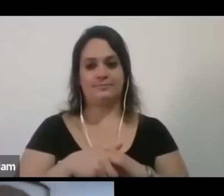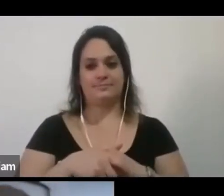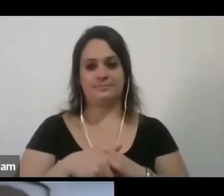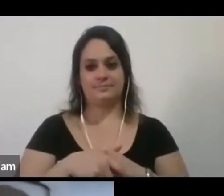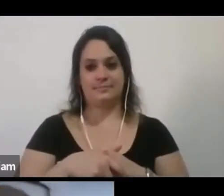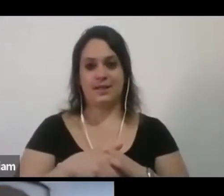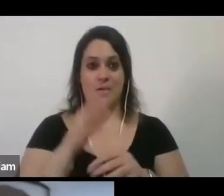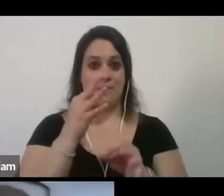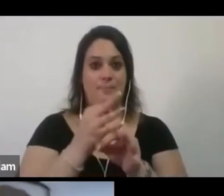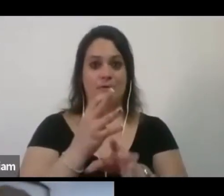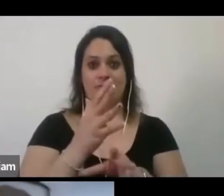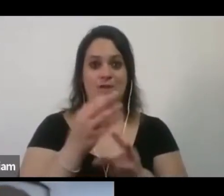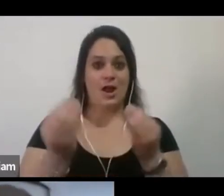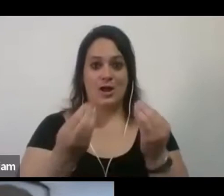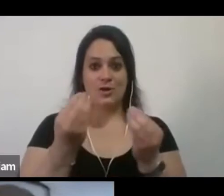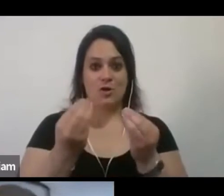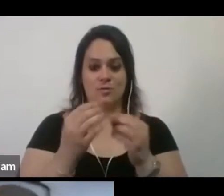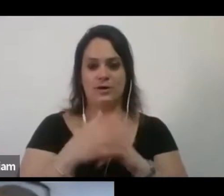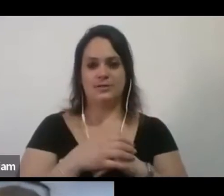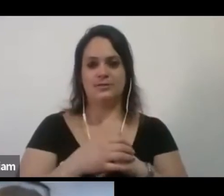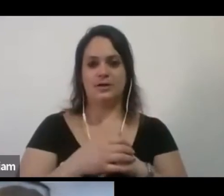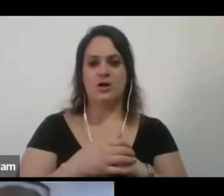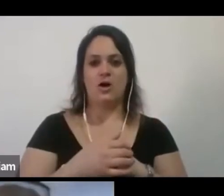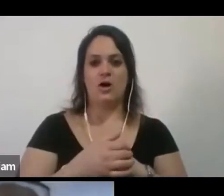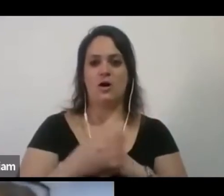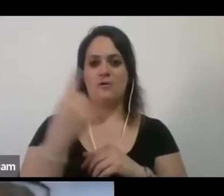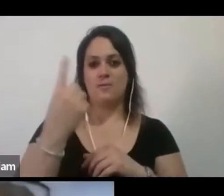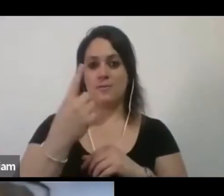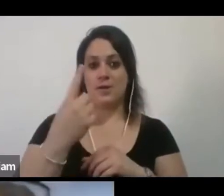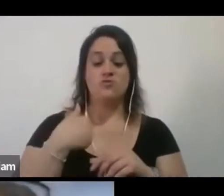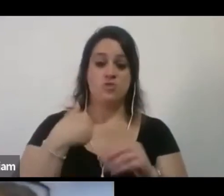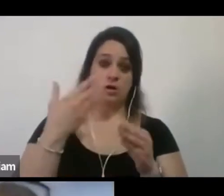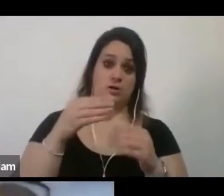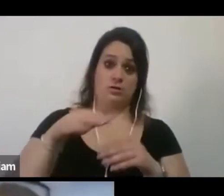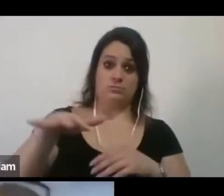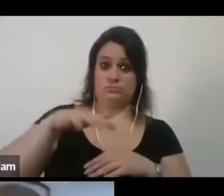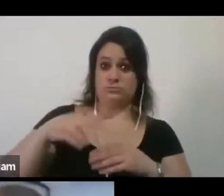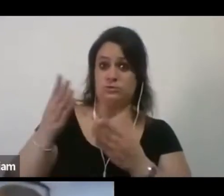mi profesión. Yo en un primer momento tenía, como les decía, mi estudio,